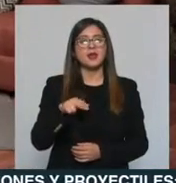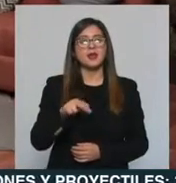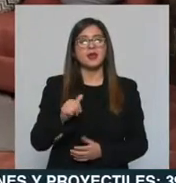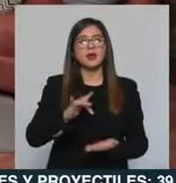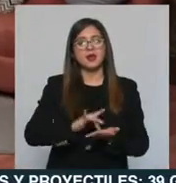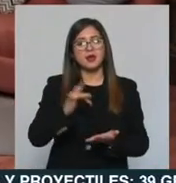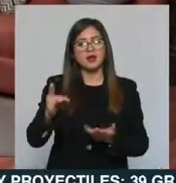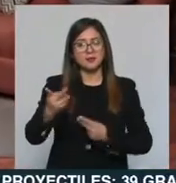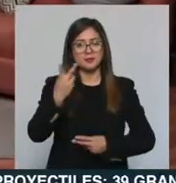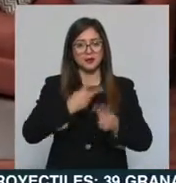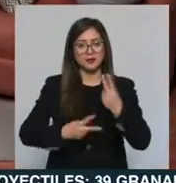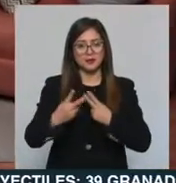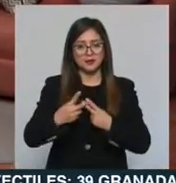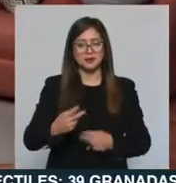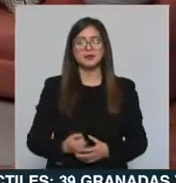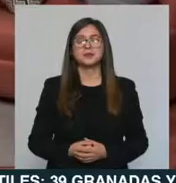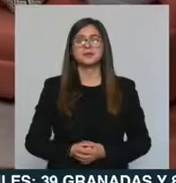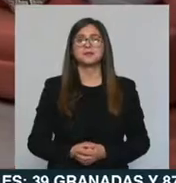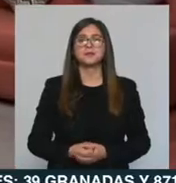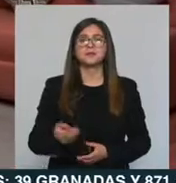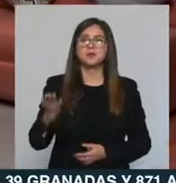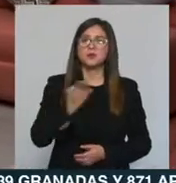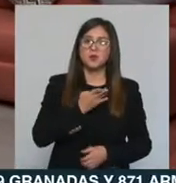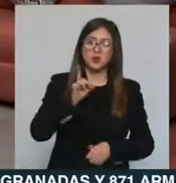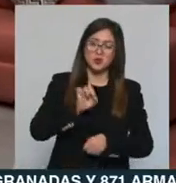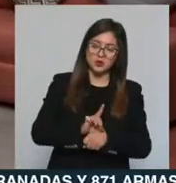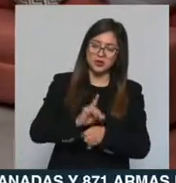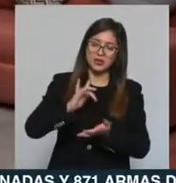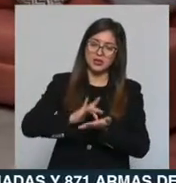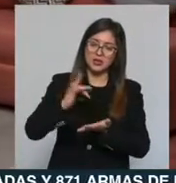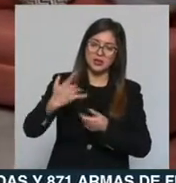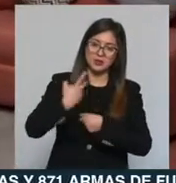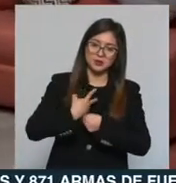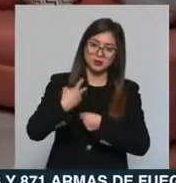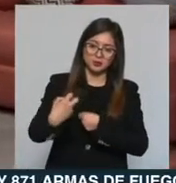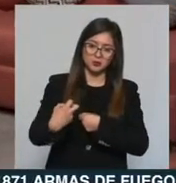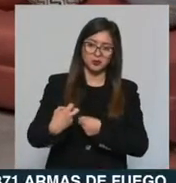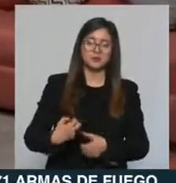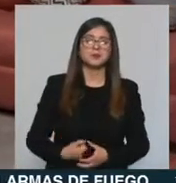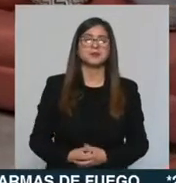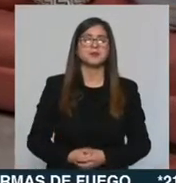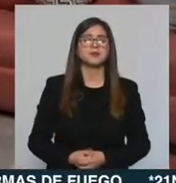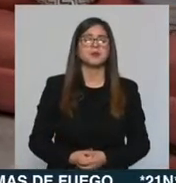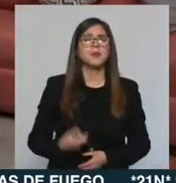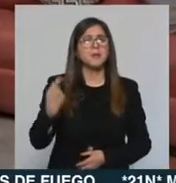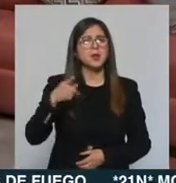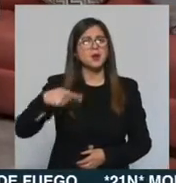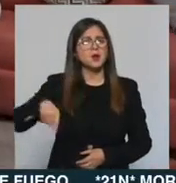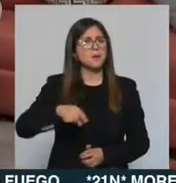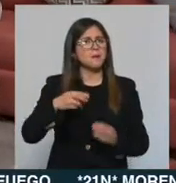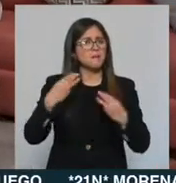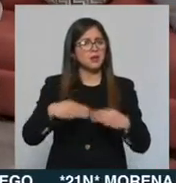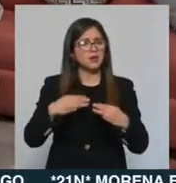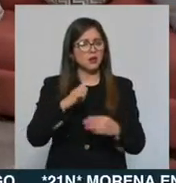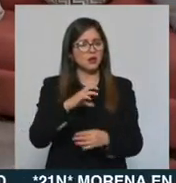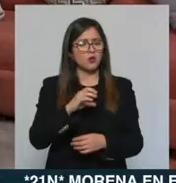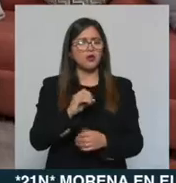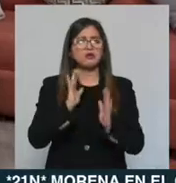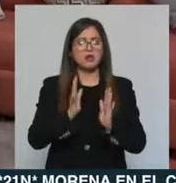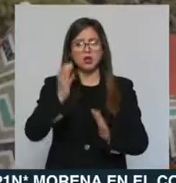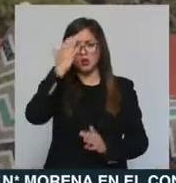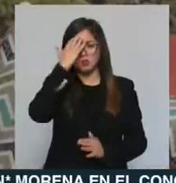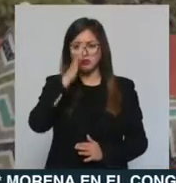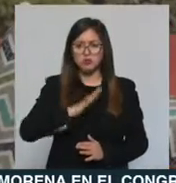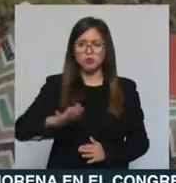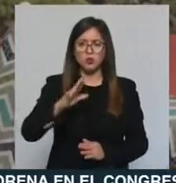días. Buenos días, muchas gracias por la invitación. Oye, Mercado Eco, pues ya es muy famoso aquí en la Ciudad de México. Participan